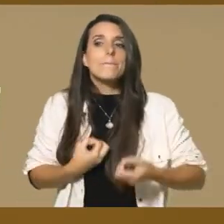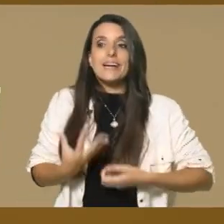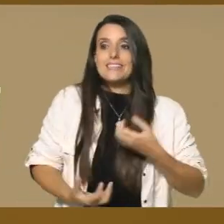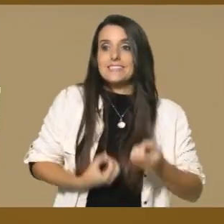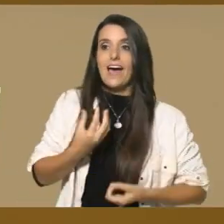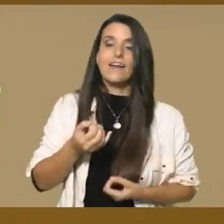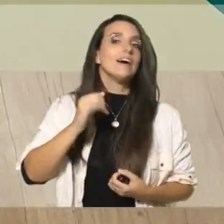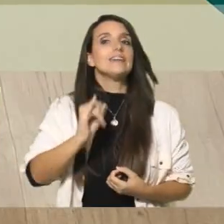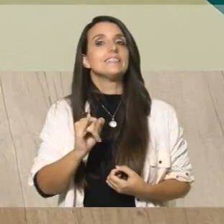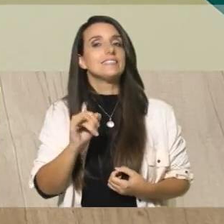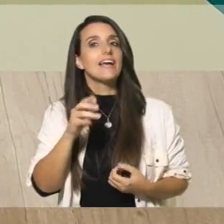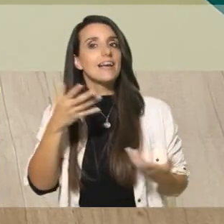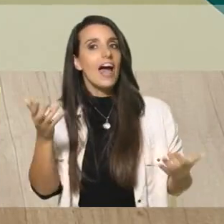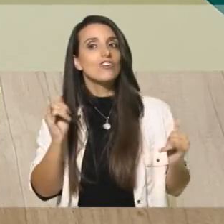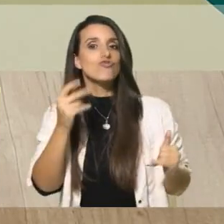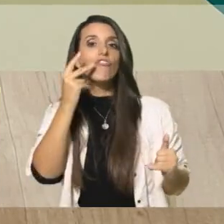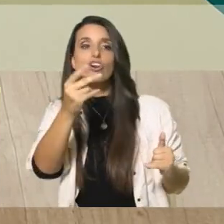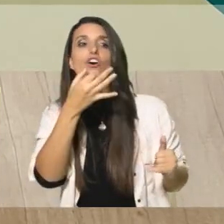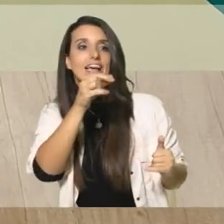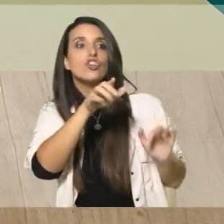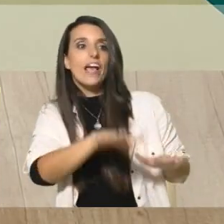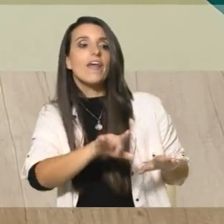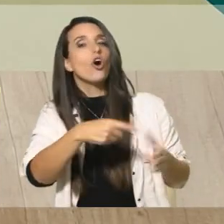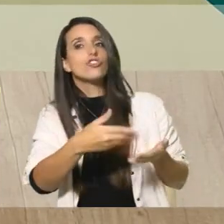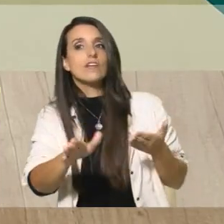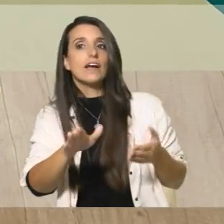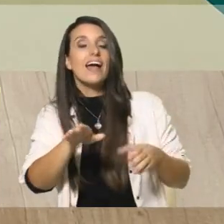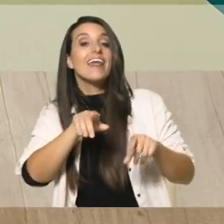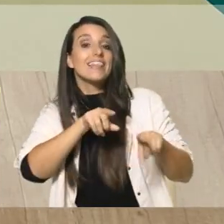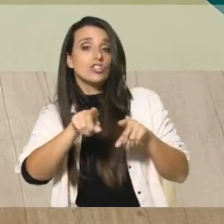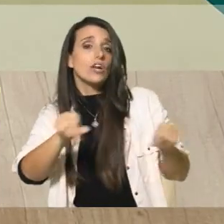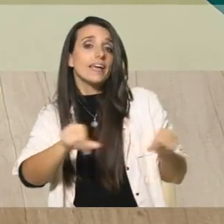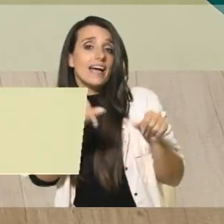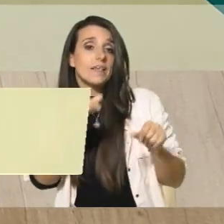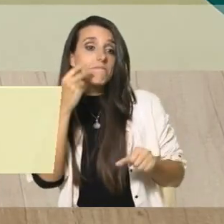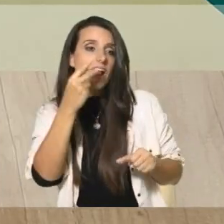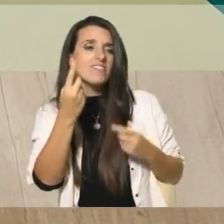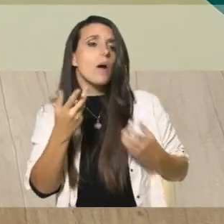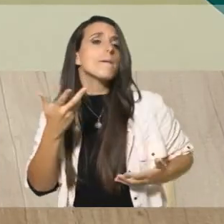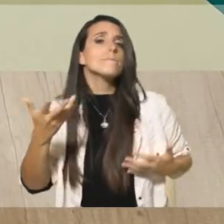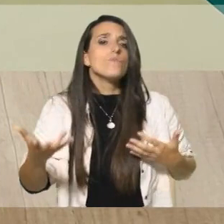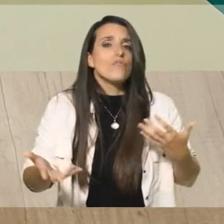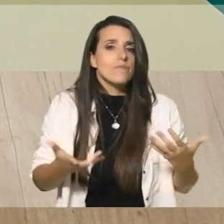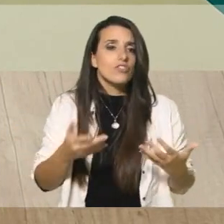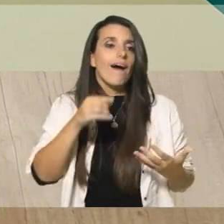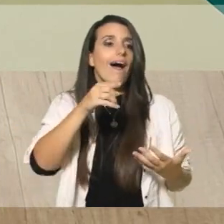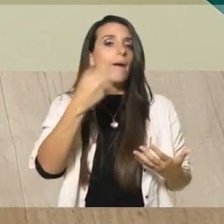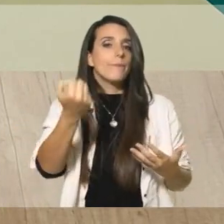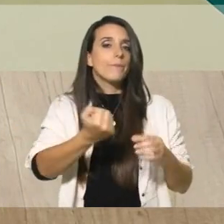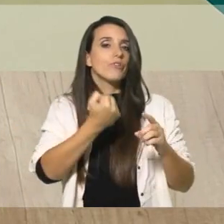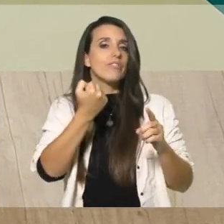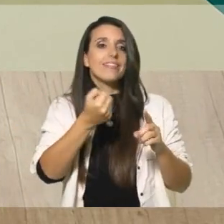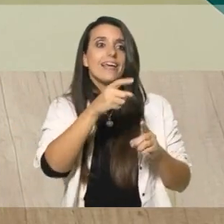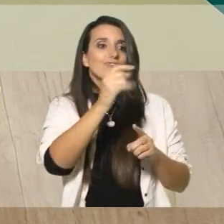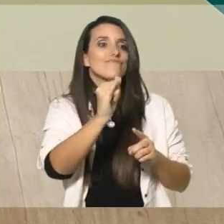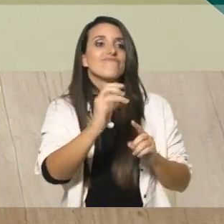pa, esto lo quiero. Claro, claro. El director lo que hace es observar, de repente hay movimientos que son más significativos, que tienen una